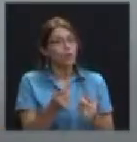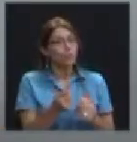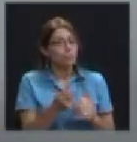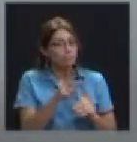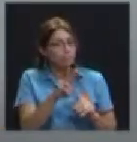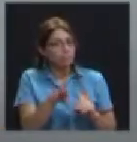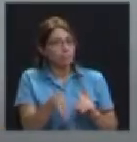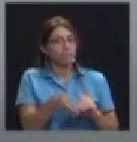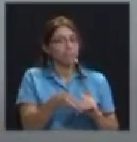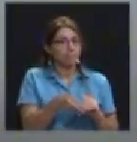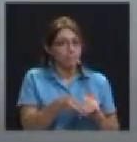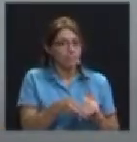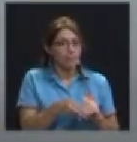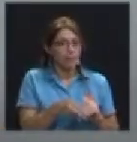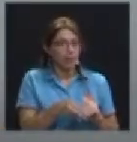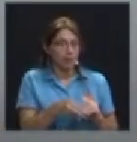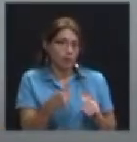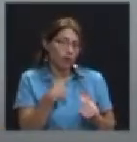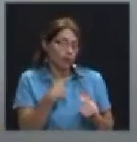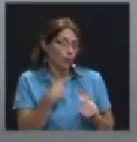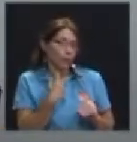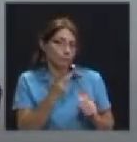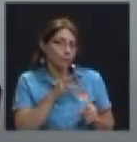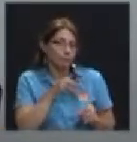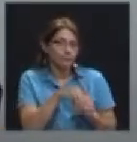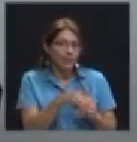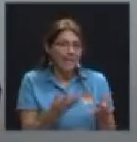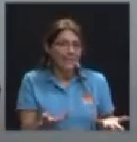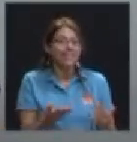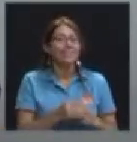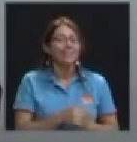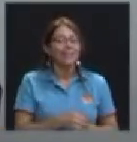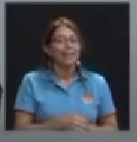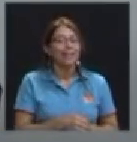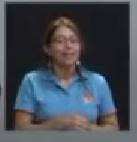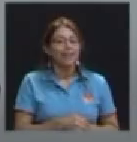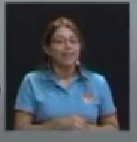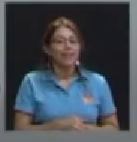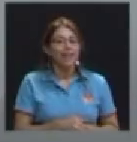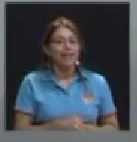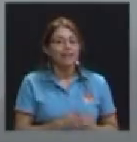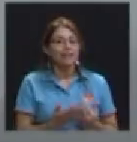de pie de página que yo voy de metiche a poner, que es